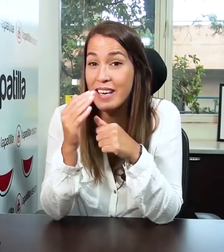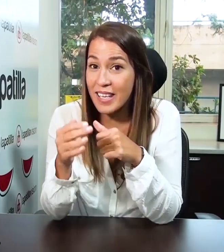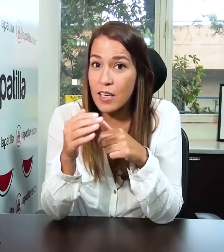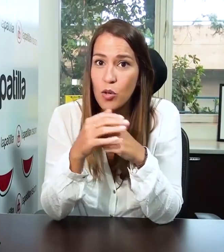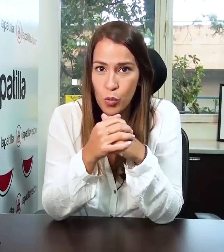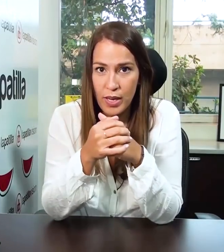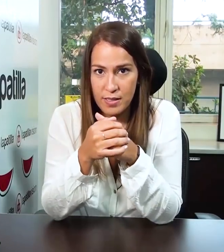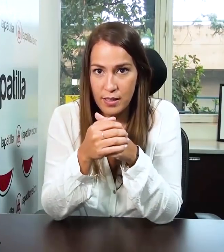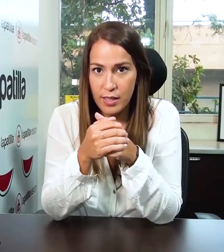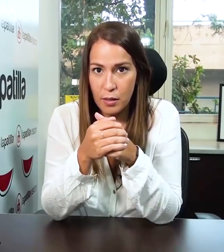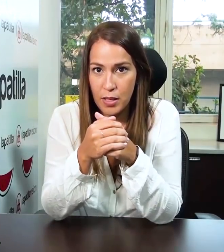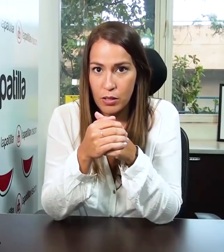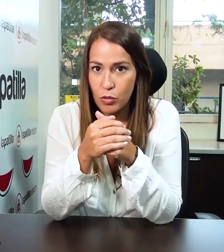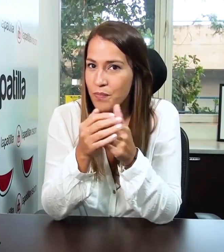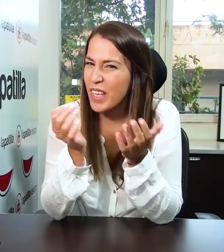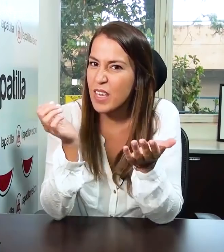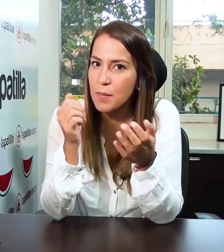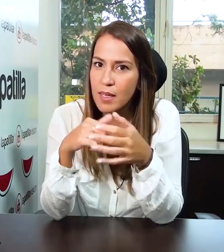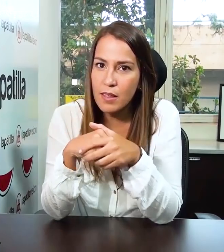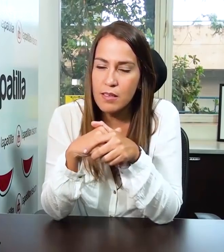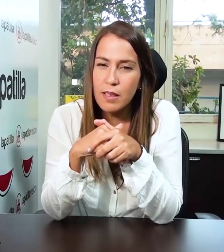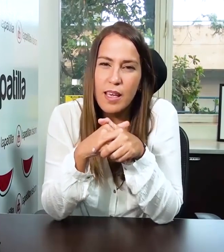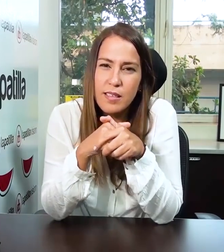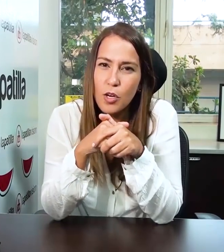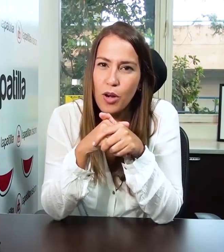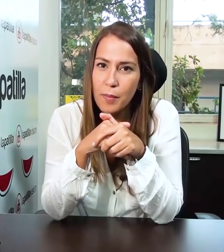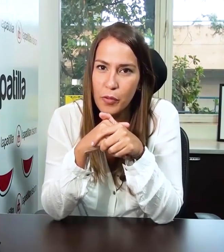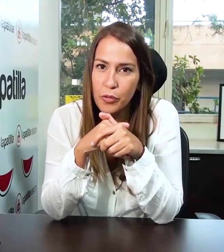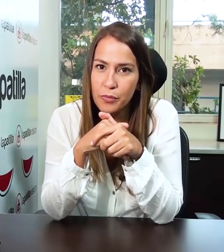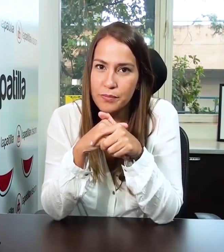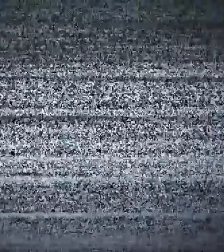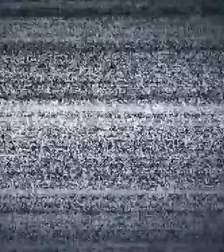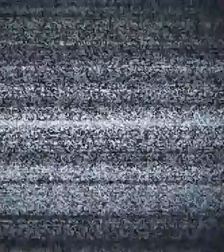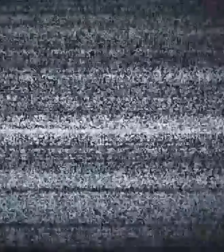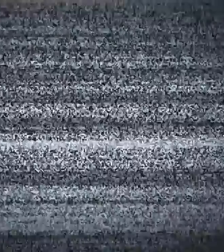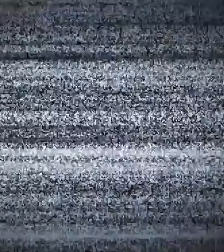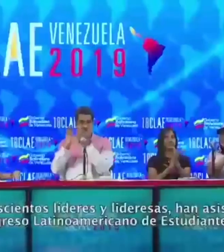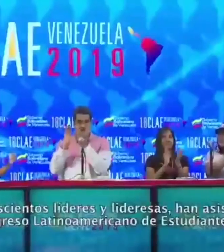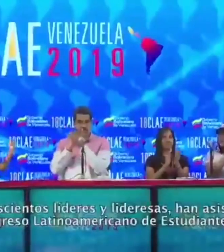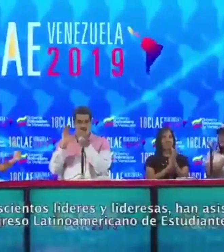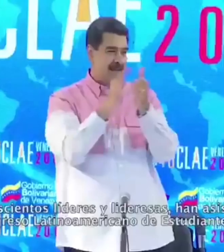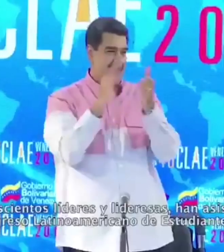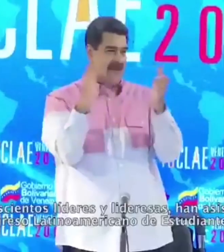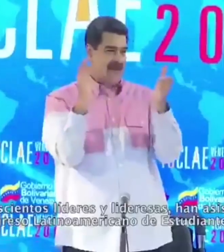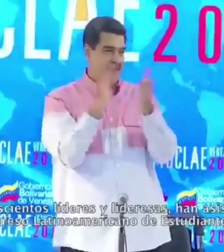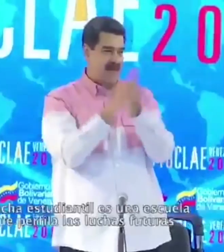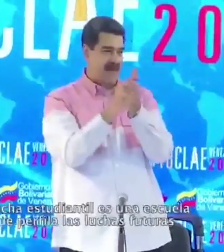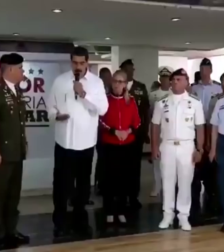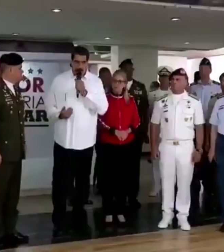más requieren con urgencia tratamiento. Y mientras, ¿qué hace Nicolás Maduro?